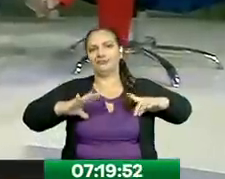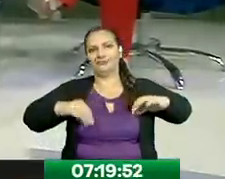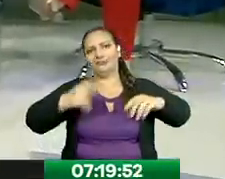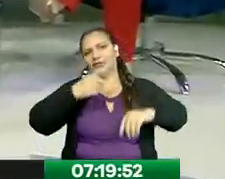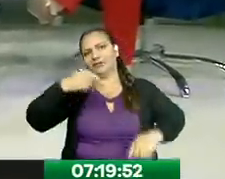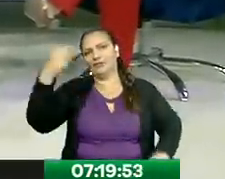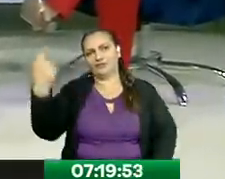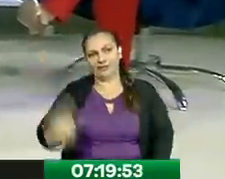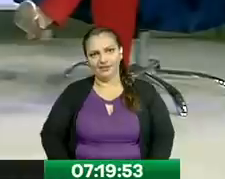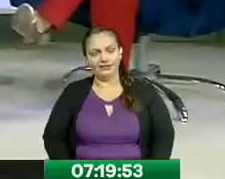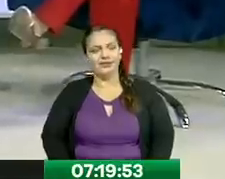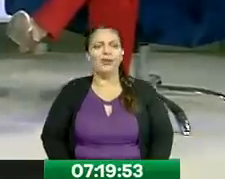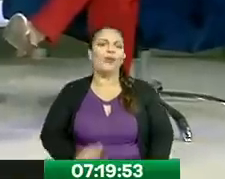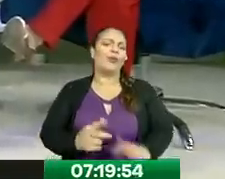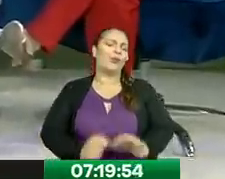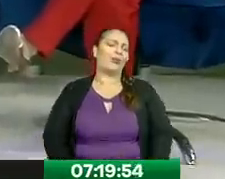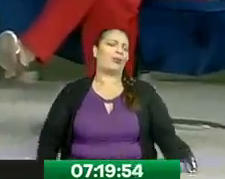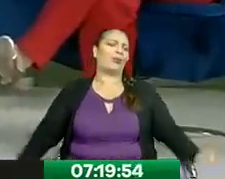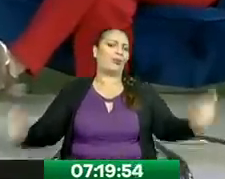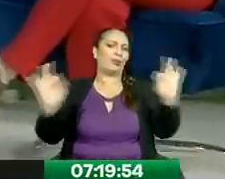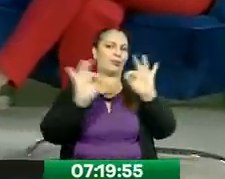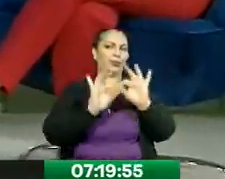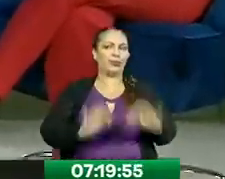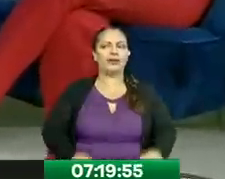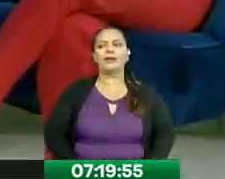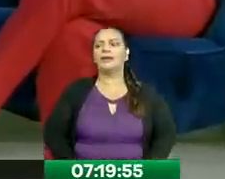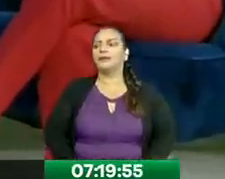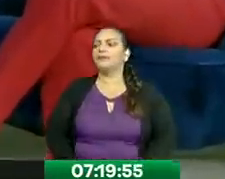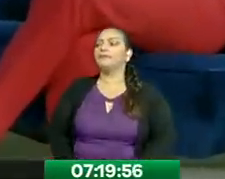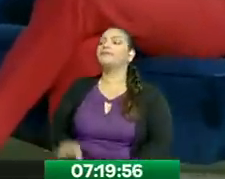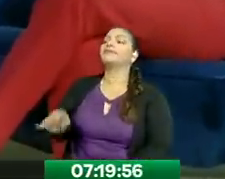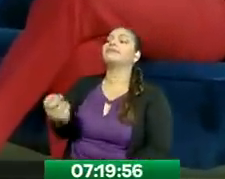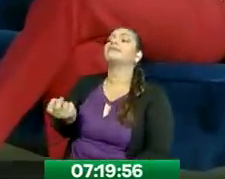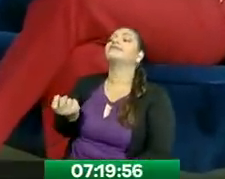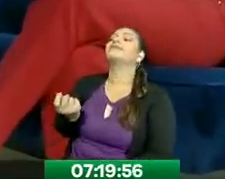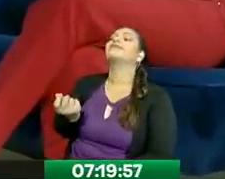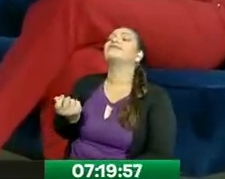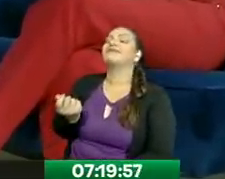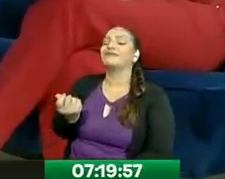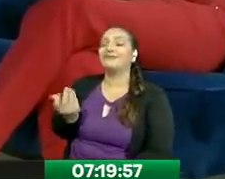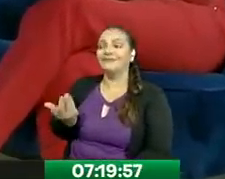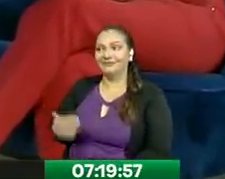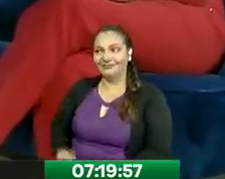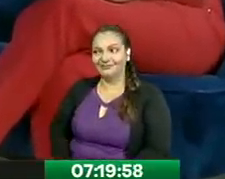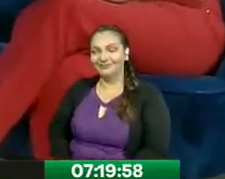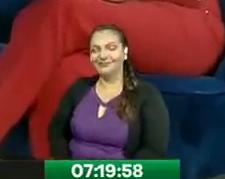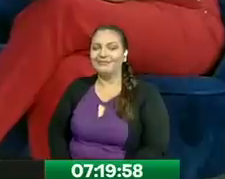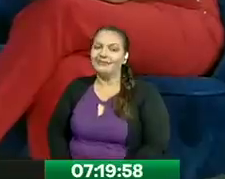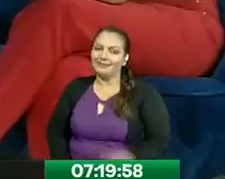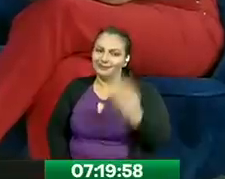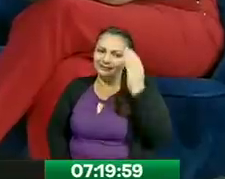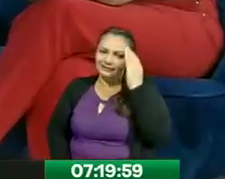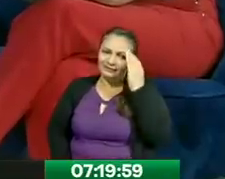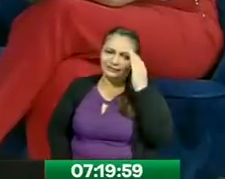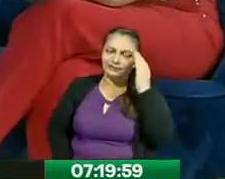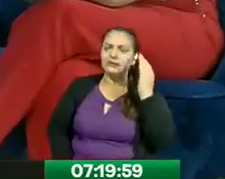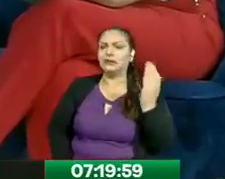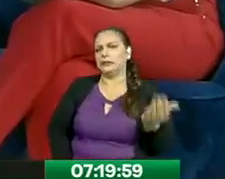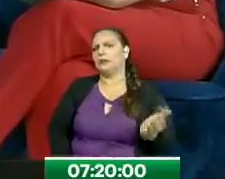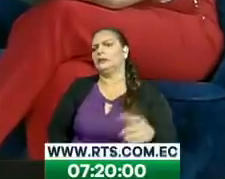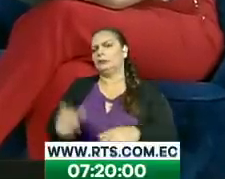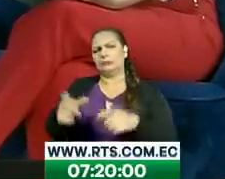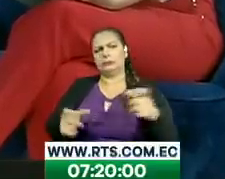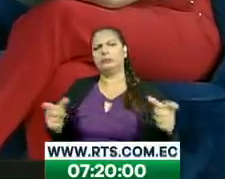siempre es importante sobre todo porque si bien es cierto gracias a dios y afortunadamente para nosotros la mayoría de nuestra gente gente seria